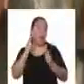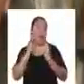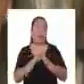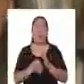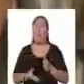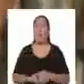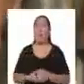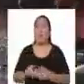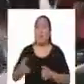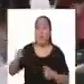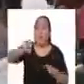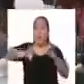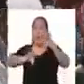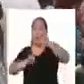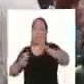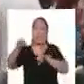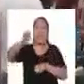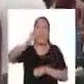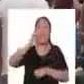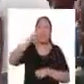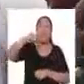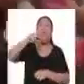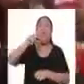compañeros molienteros.